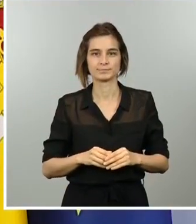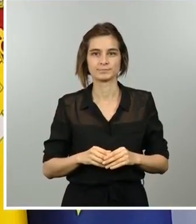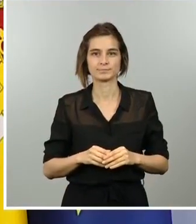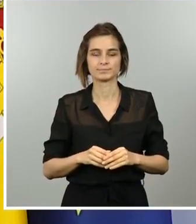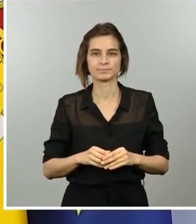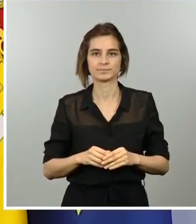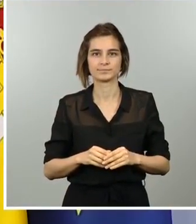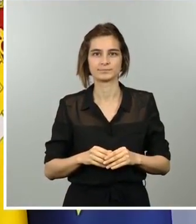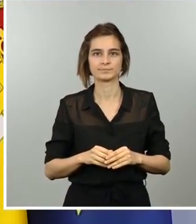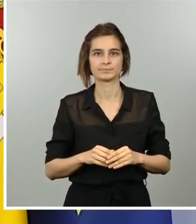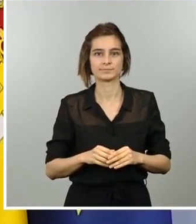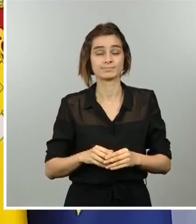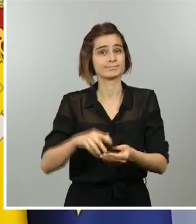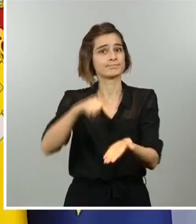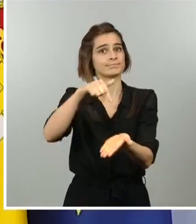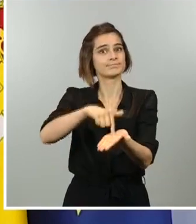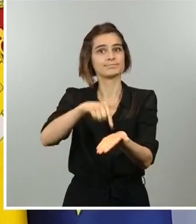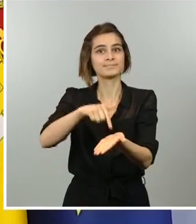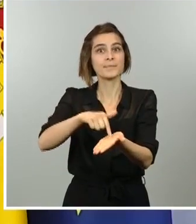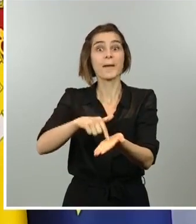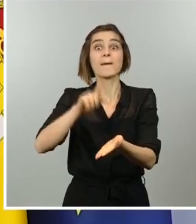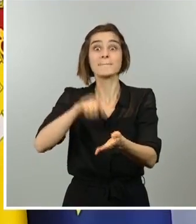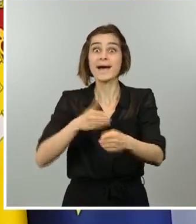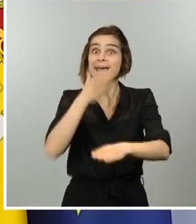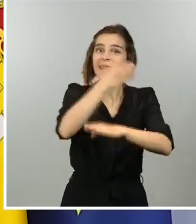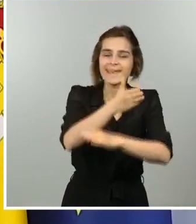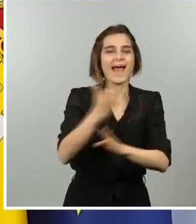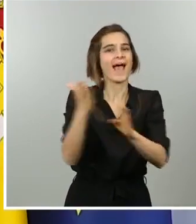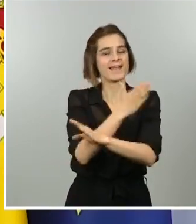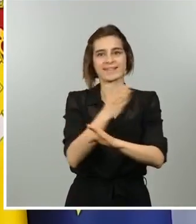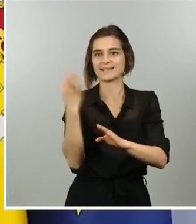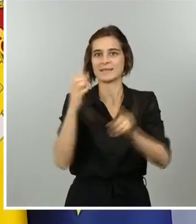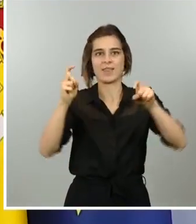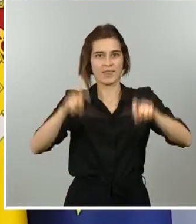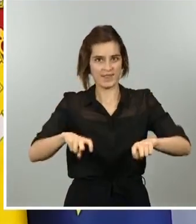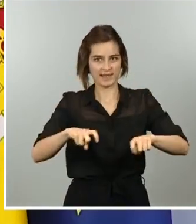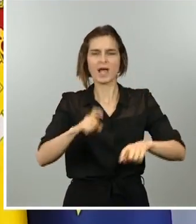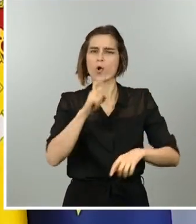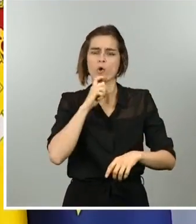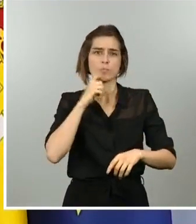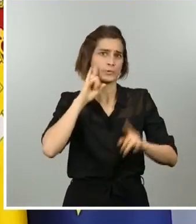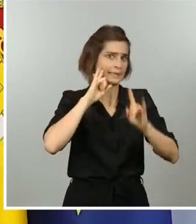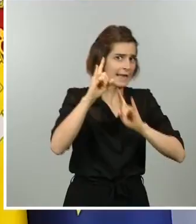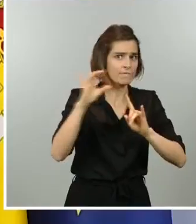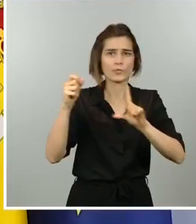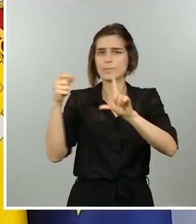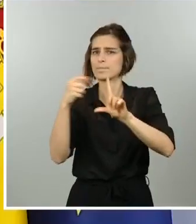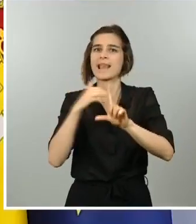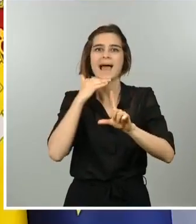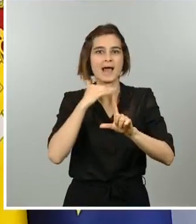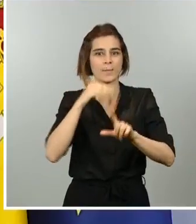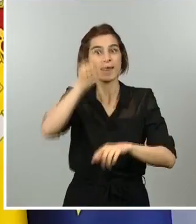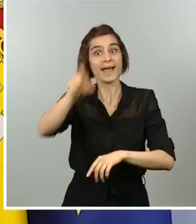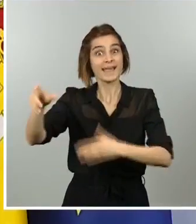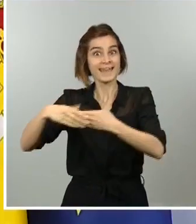Se exige el requisito de cita previa. Por tanto, tiene que ponerse en marcha un requisito vía telefónica, vía online, para que haya cita previa. Se tiene que